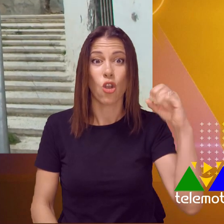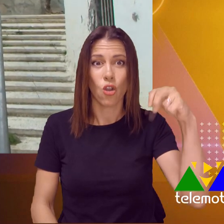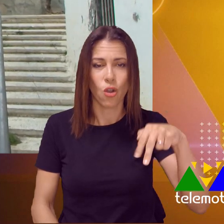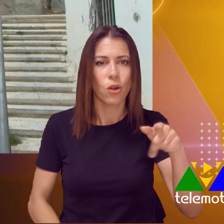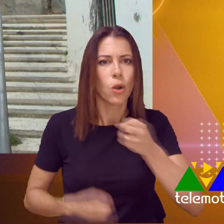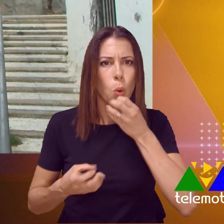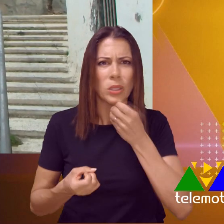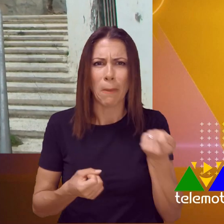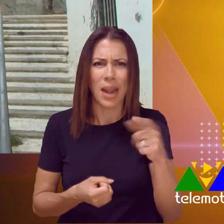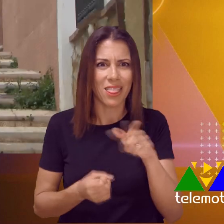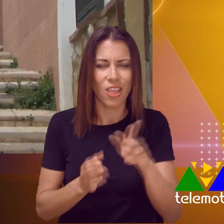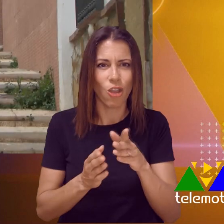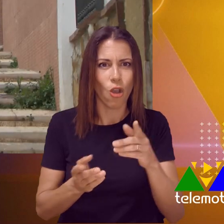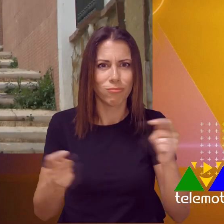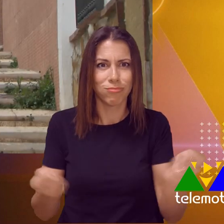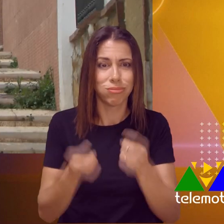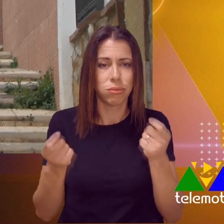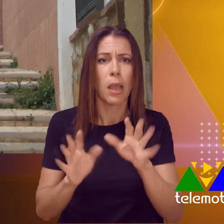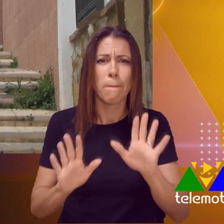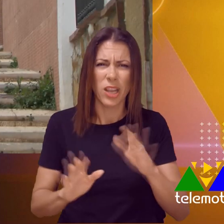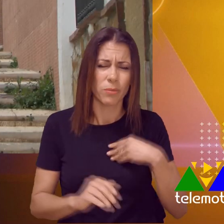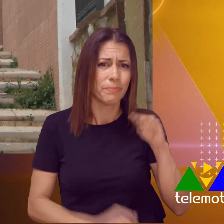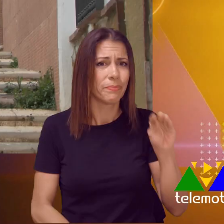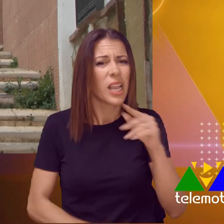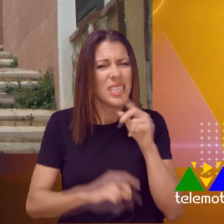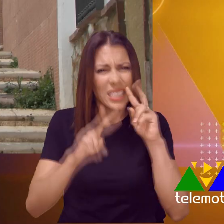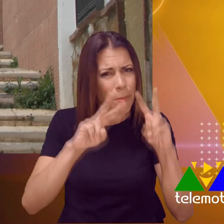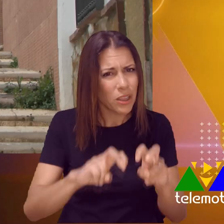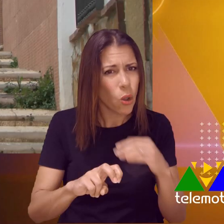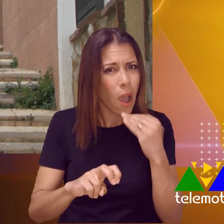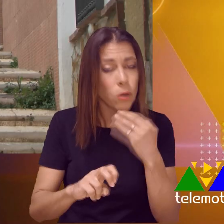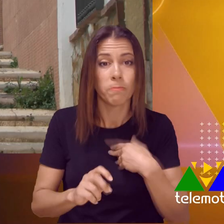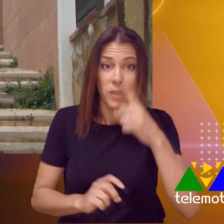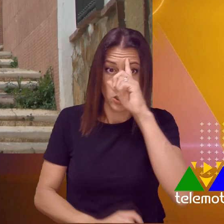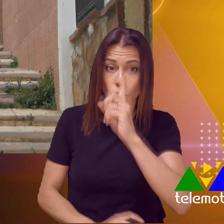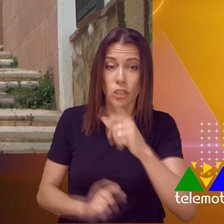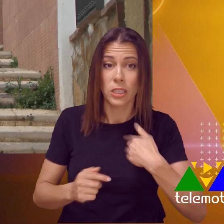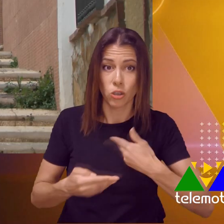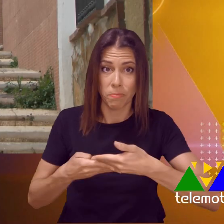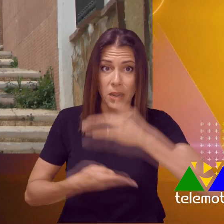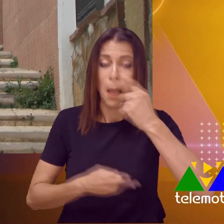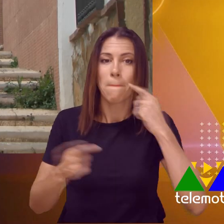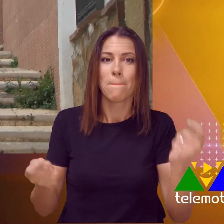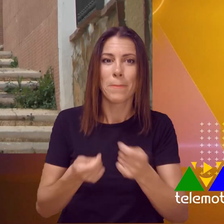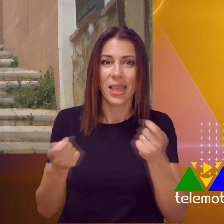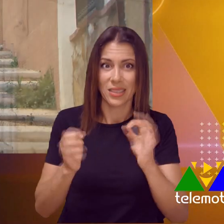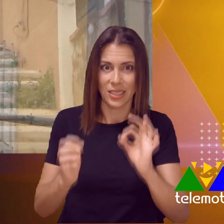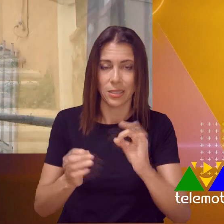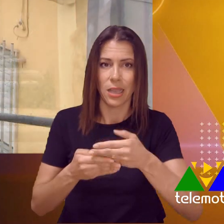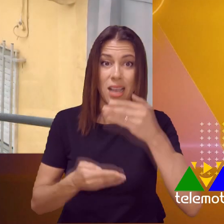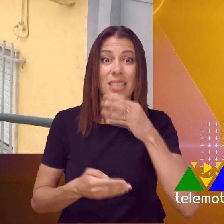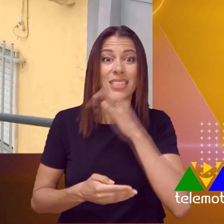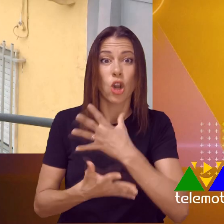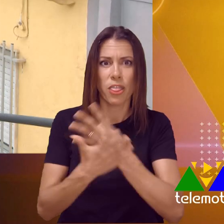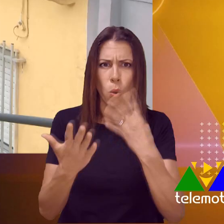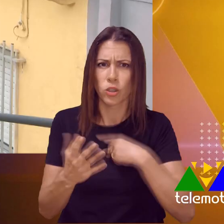se investigó? Pues seguramente no hay nada escrito. Incluso yo he buscado la prensa de la que se conserva del siglo XIX,